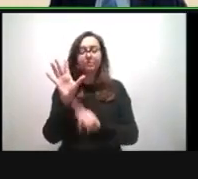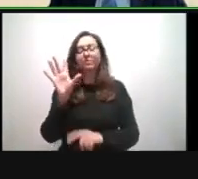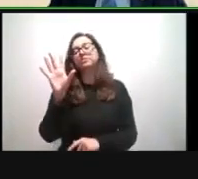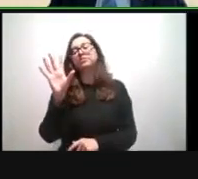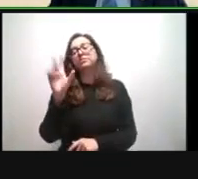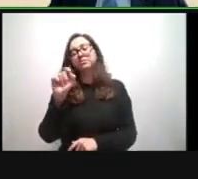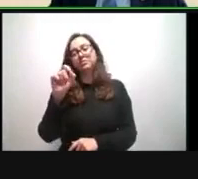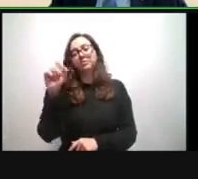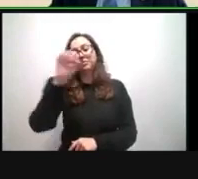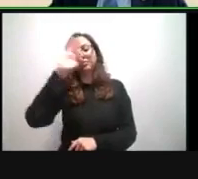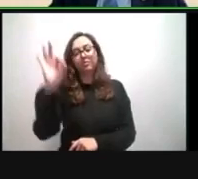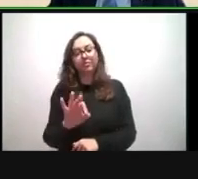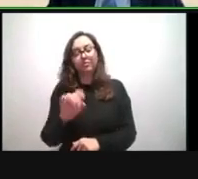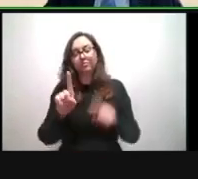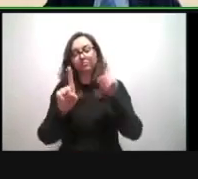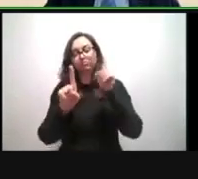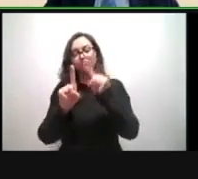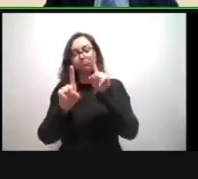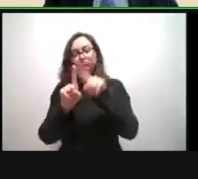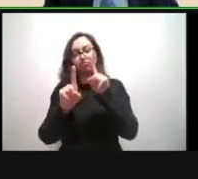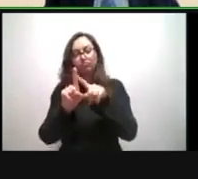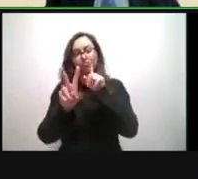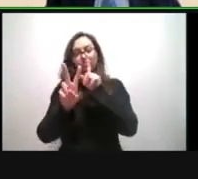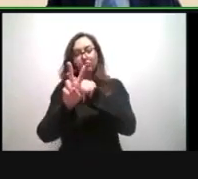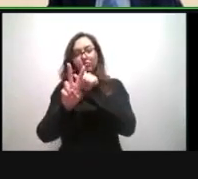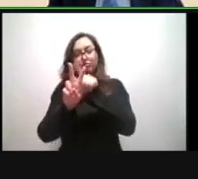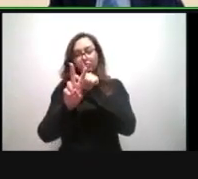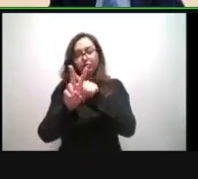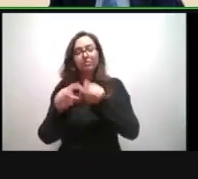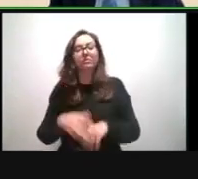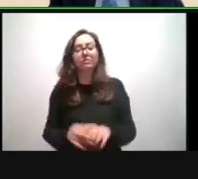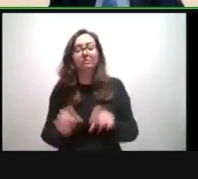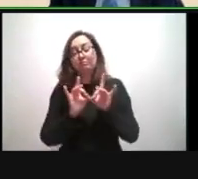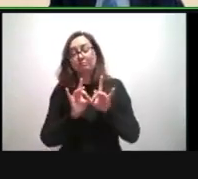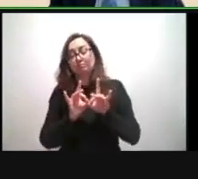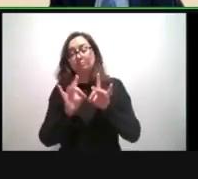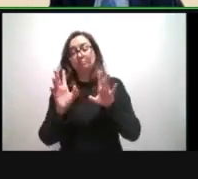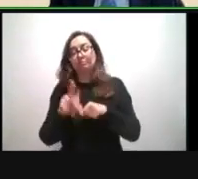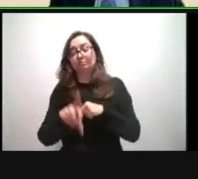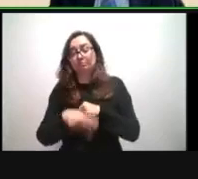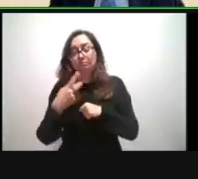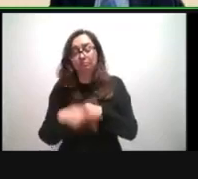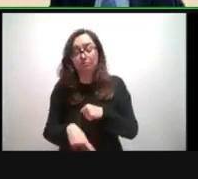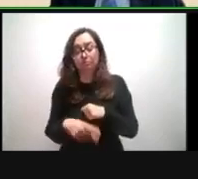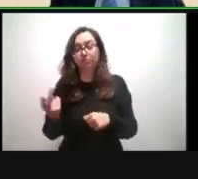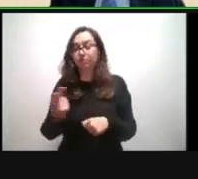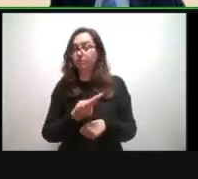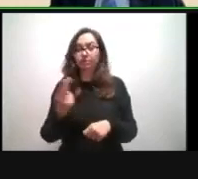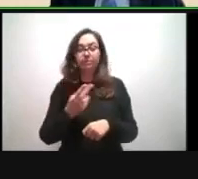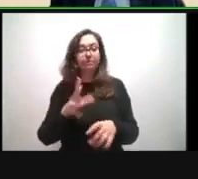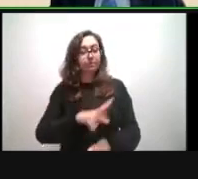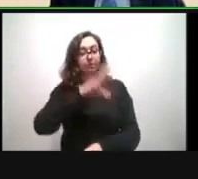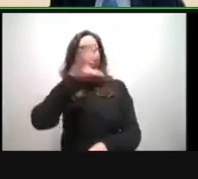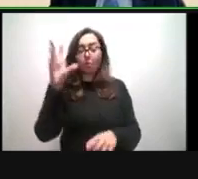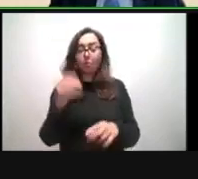medio. Cuando tenemos una lesión de esta naturaleza, es imprescindible hacer una exploración detallada para ver si no hay